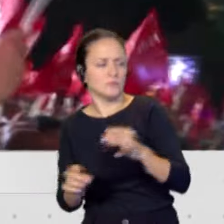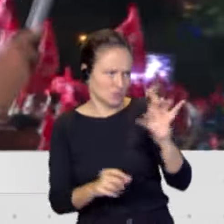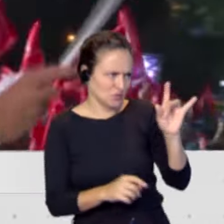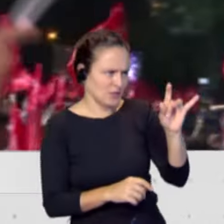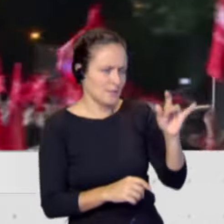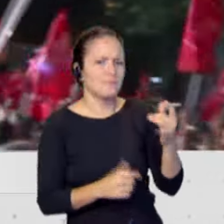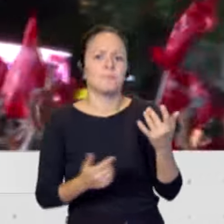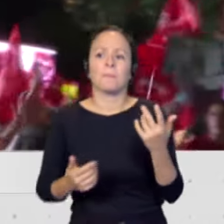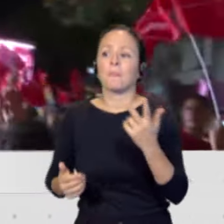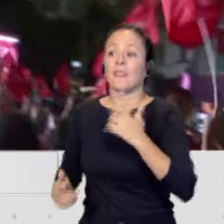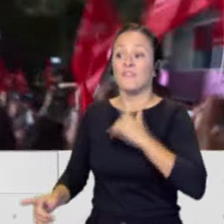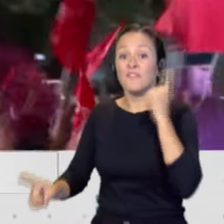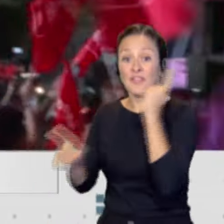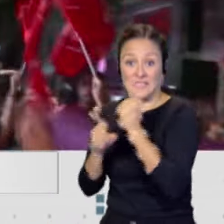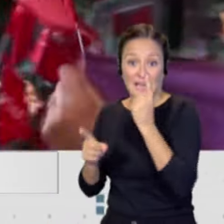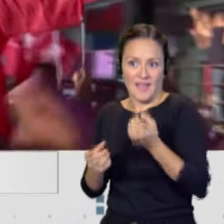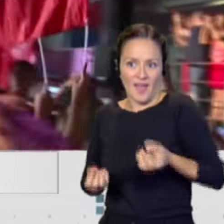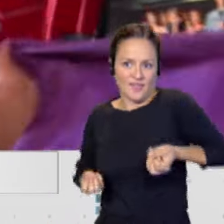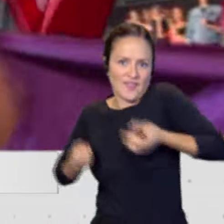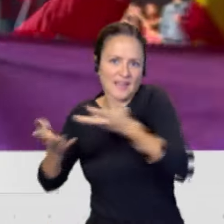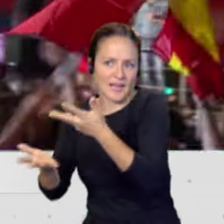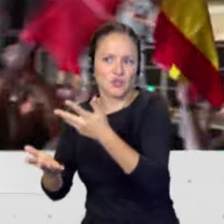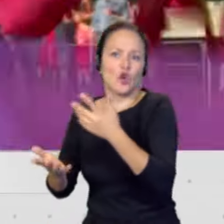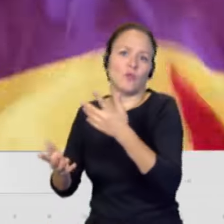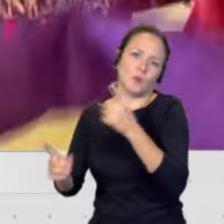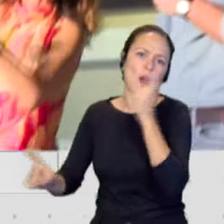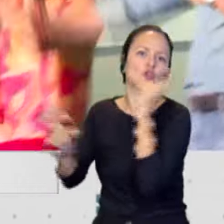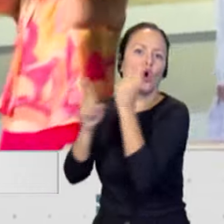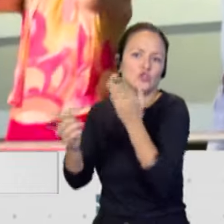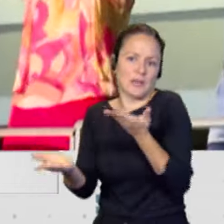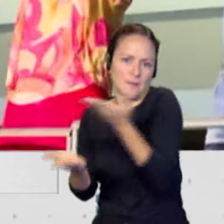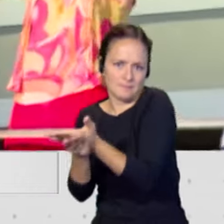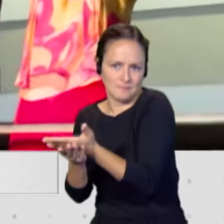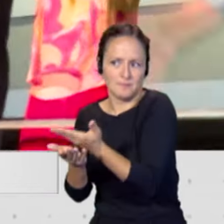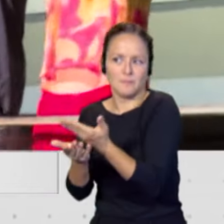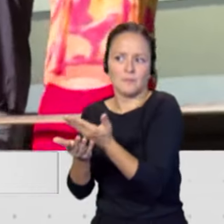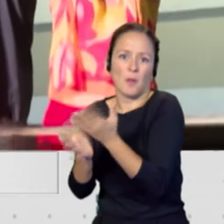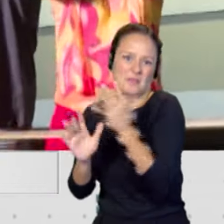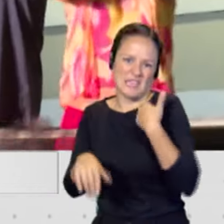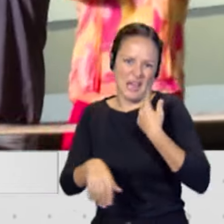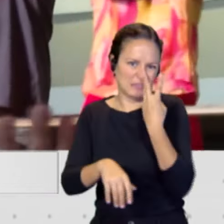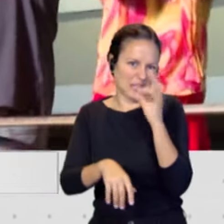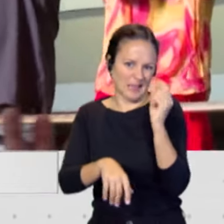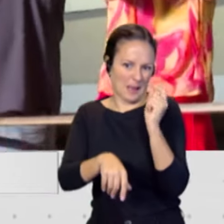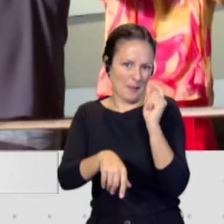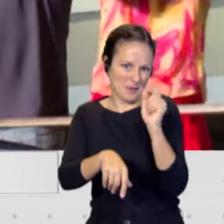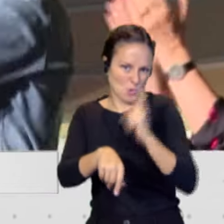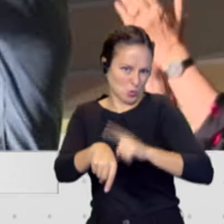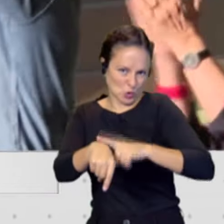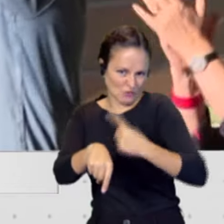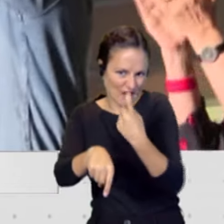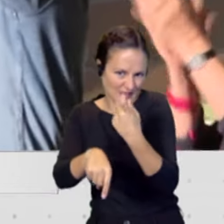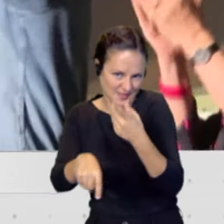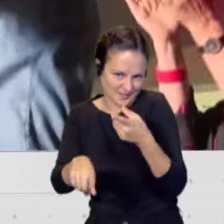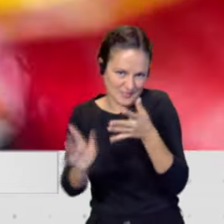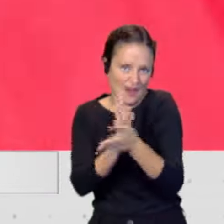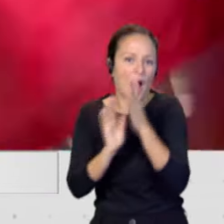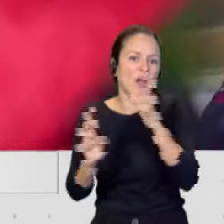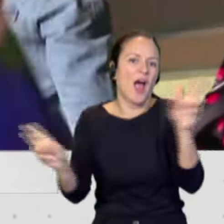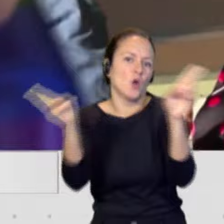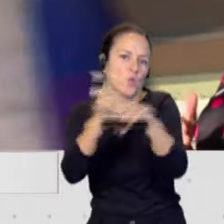lo ha recurrido eh queda media ahora ya no creo que haya posibilidades de que se anule esa posibilidad de declarar si